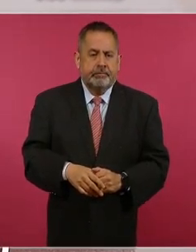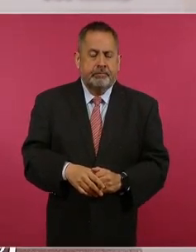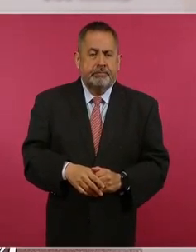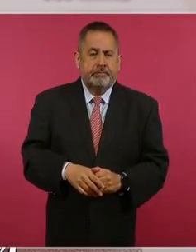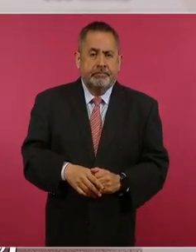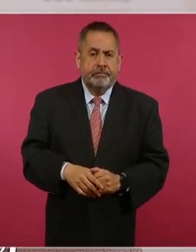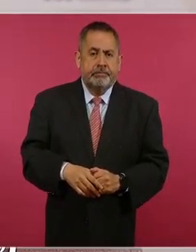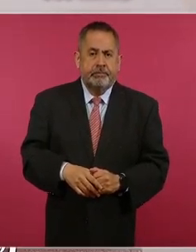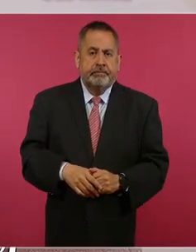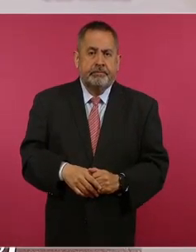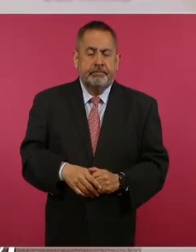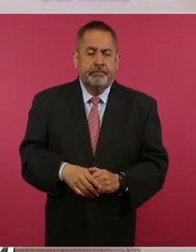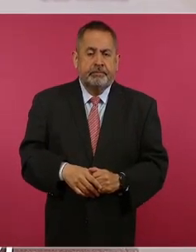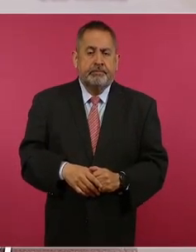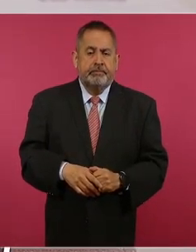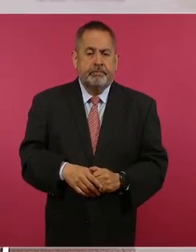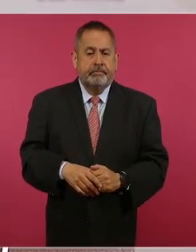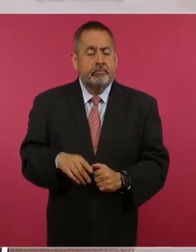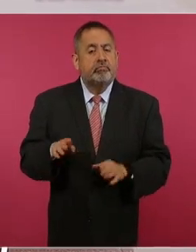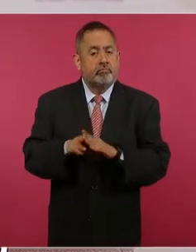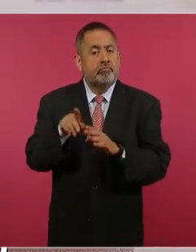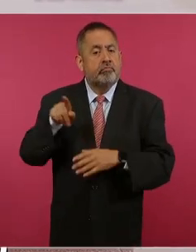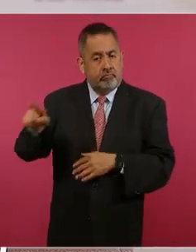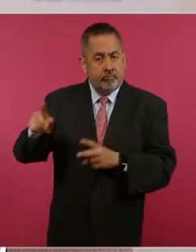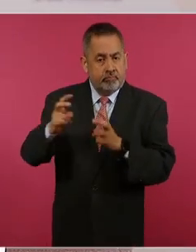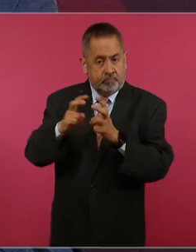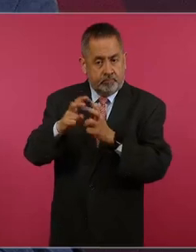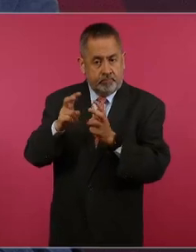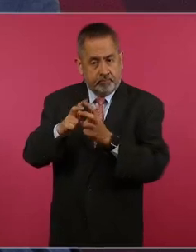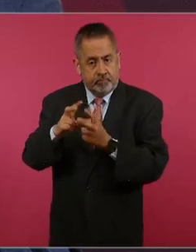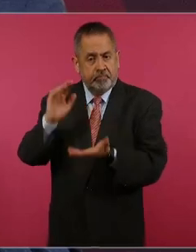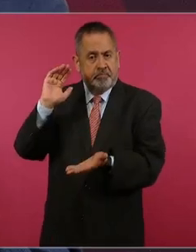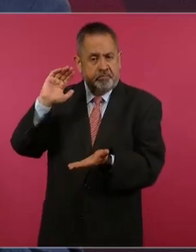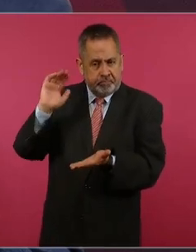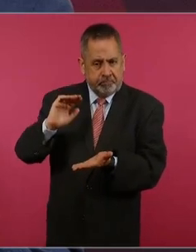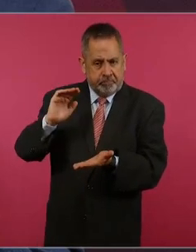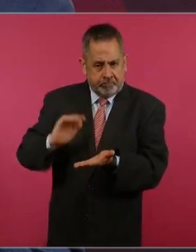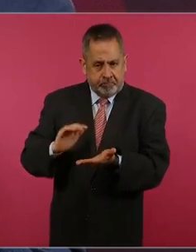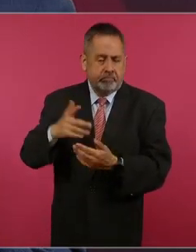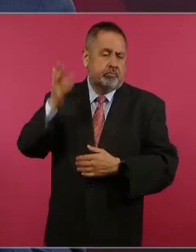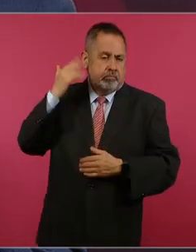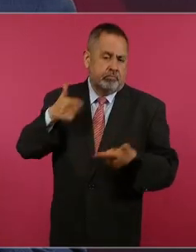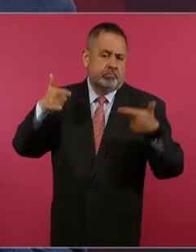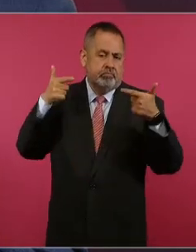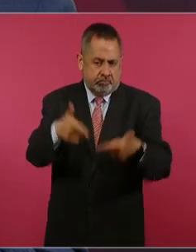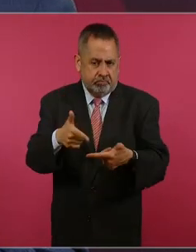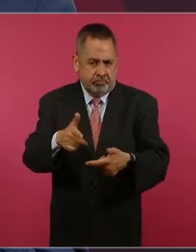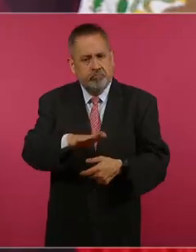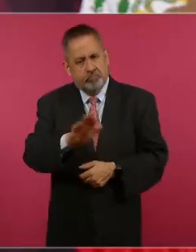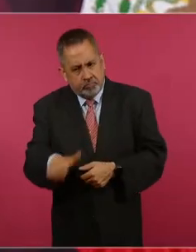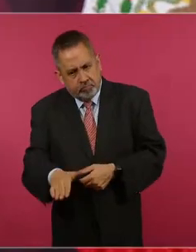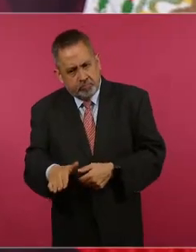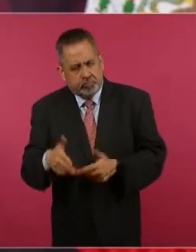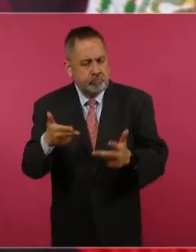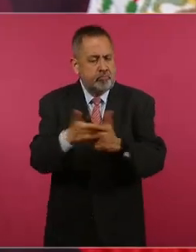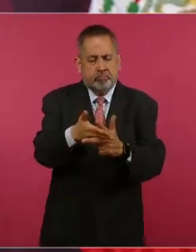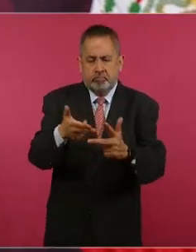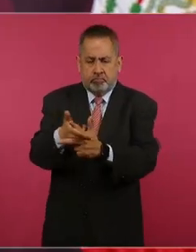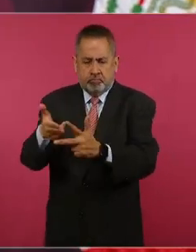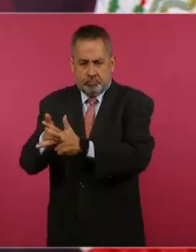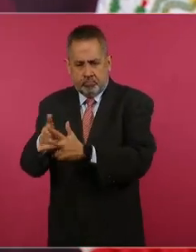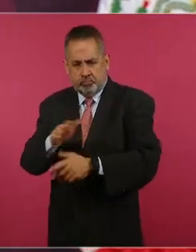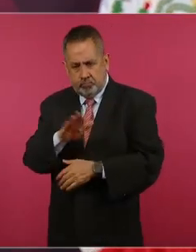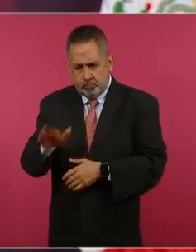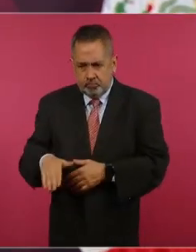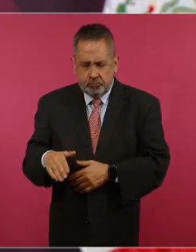cómo se ha logrado reducir el número de homicidios y de